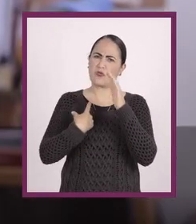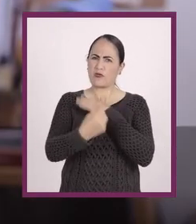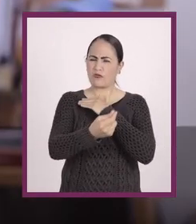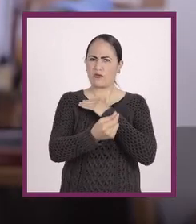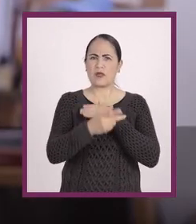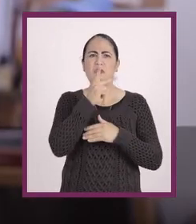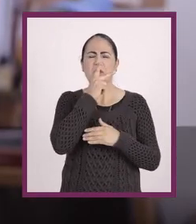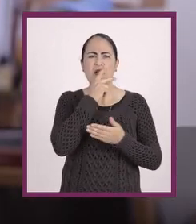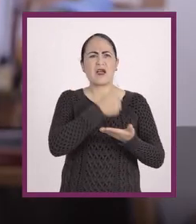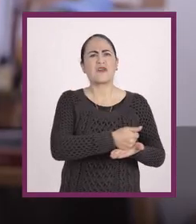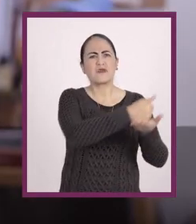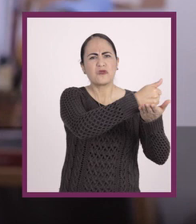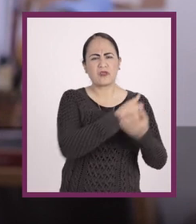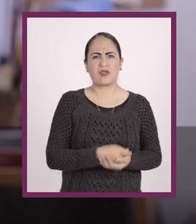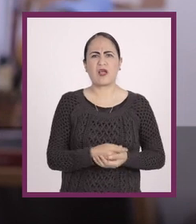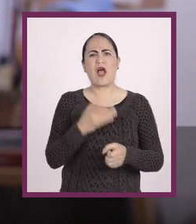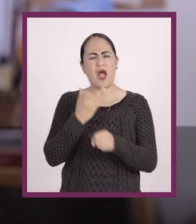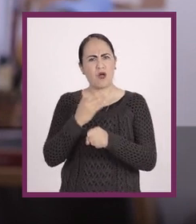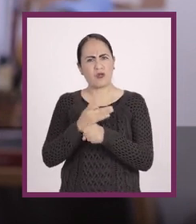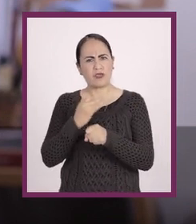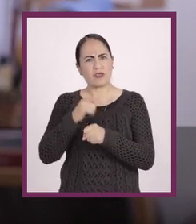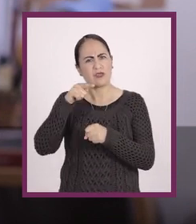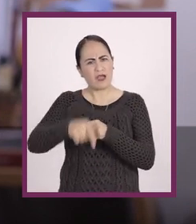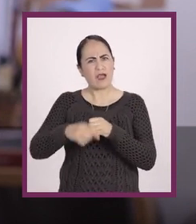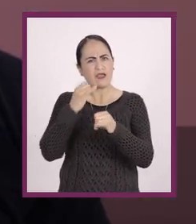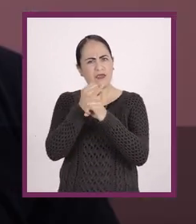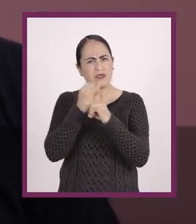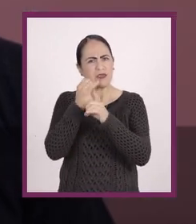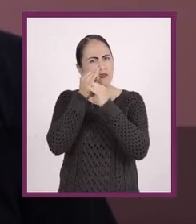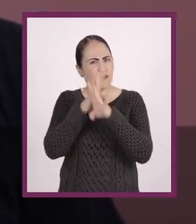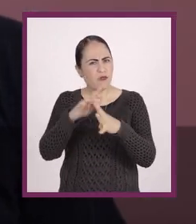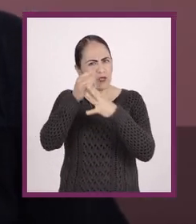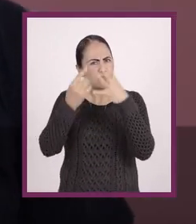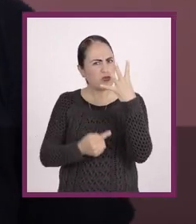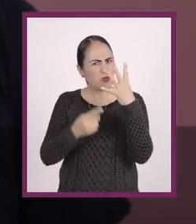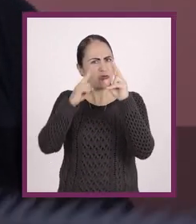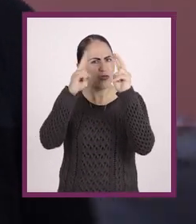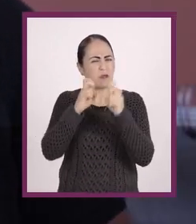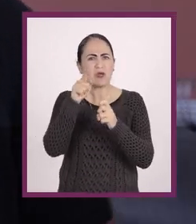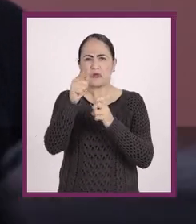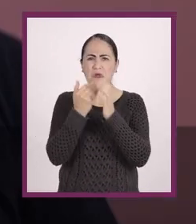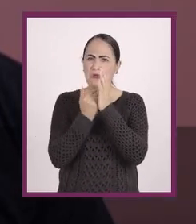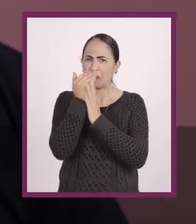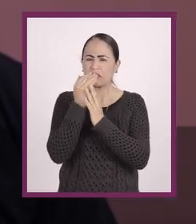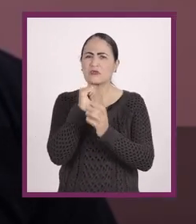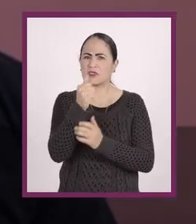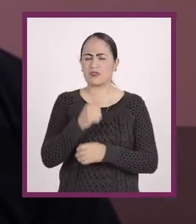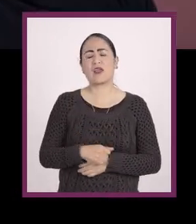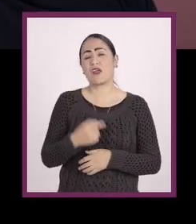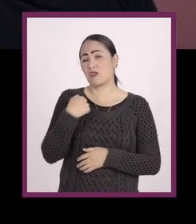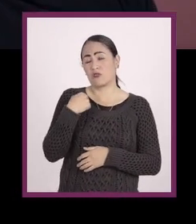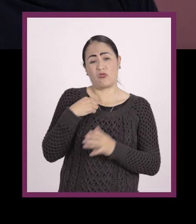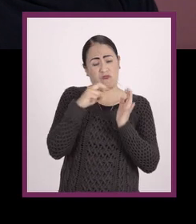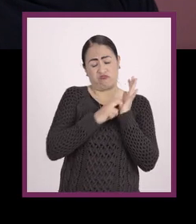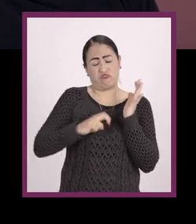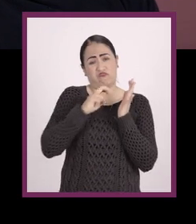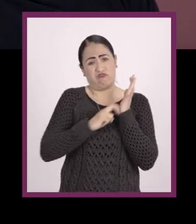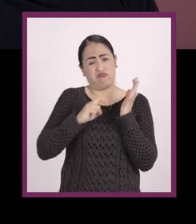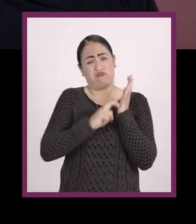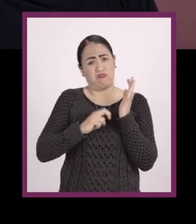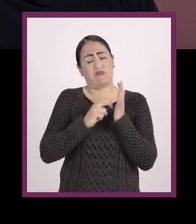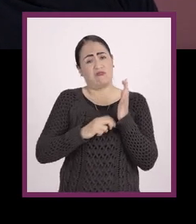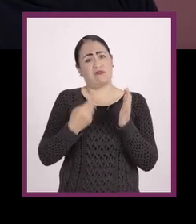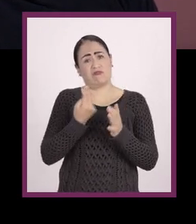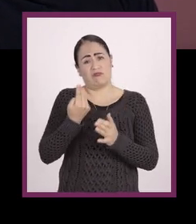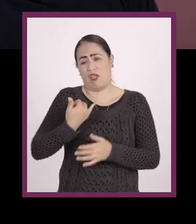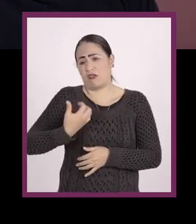quedamos en que íbamos a ver el contenido para el canal y no has avanzado si es que soy perfeccionista pero si no